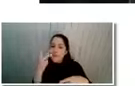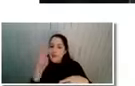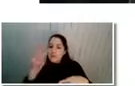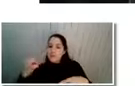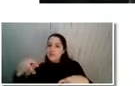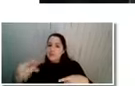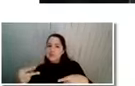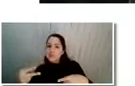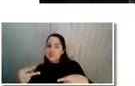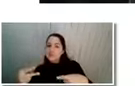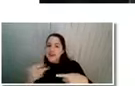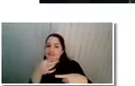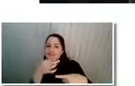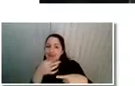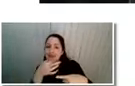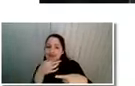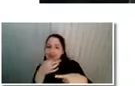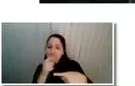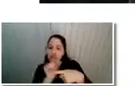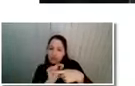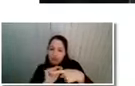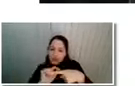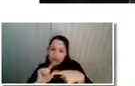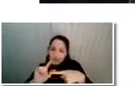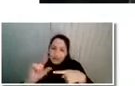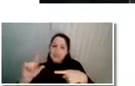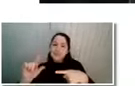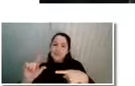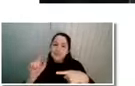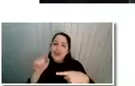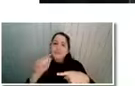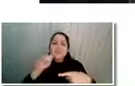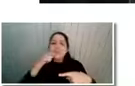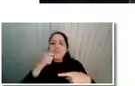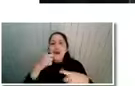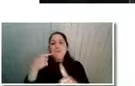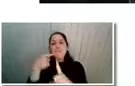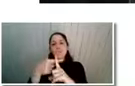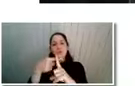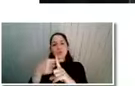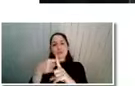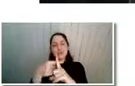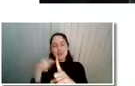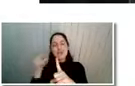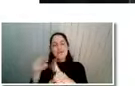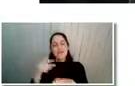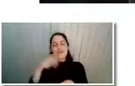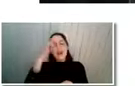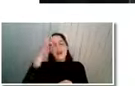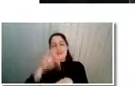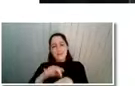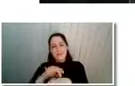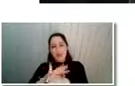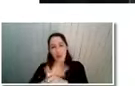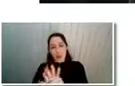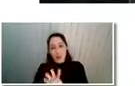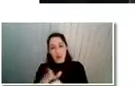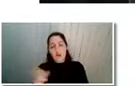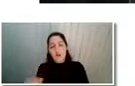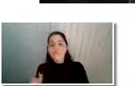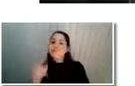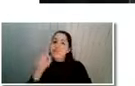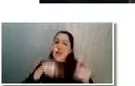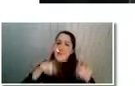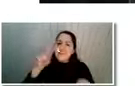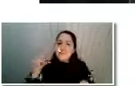verde. Y este es un paciente positivo. A veces hay pequeñas dudas, y no